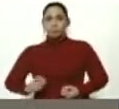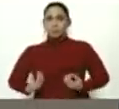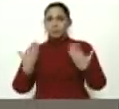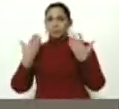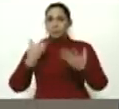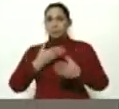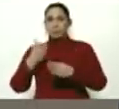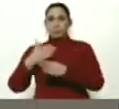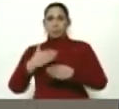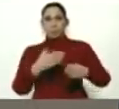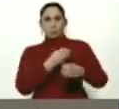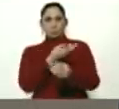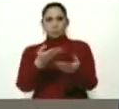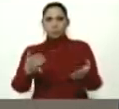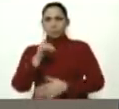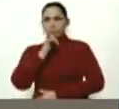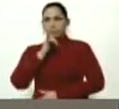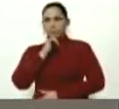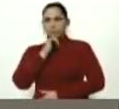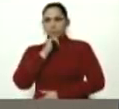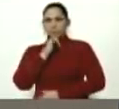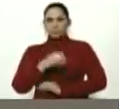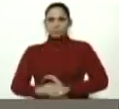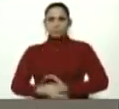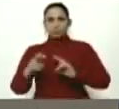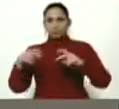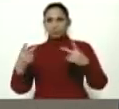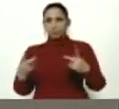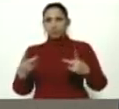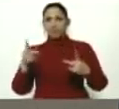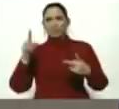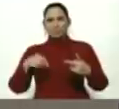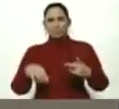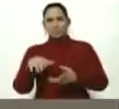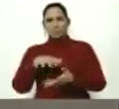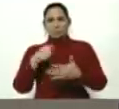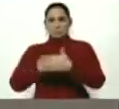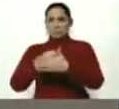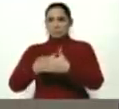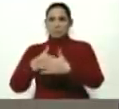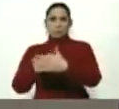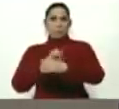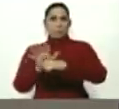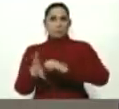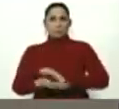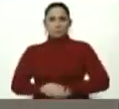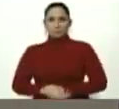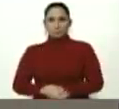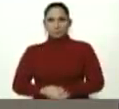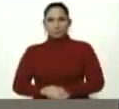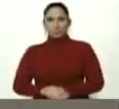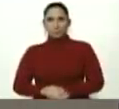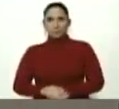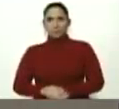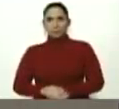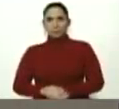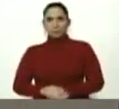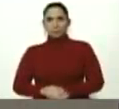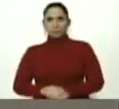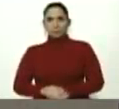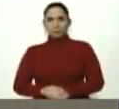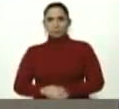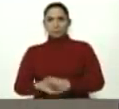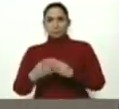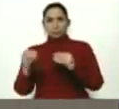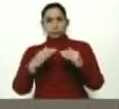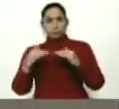ustedes las novedades, la situación de lucha contra el COVID-19 por parte de